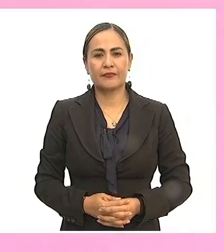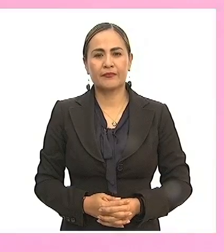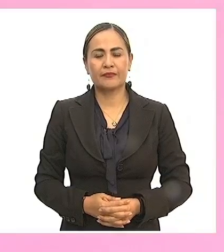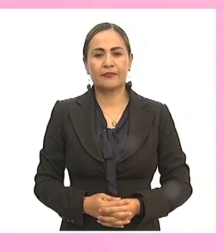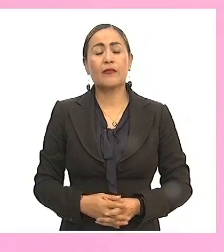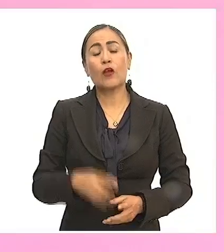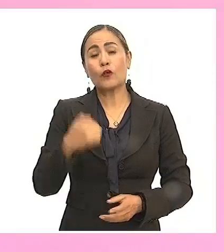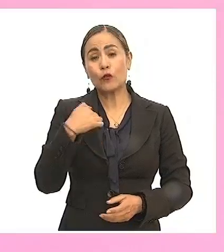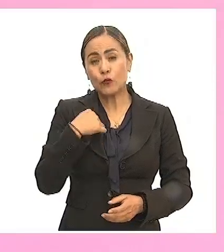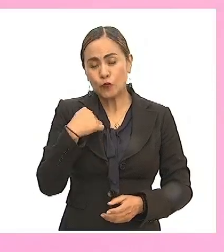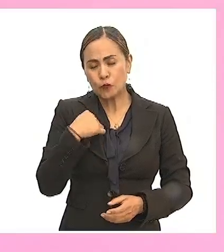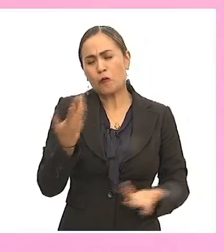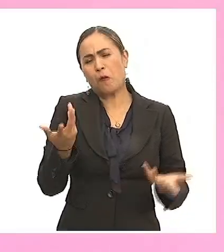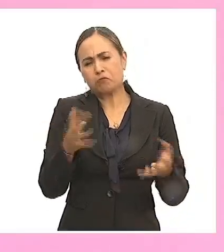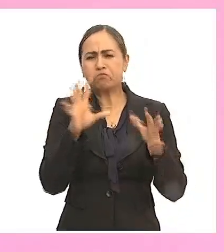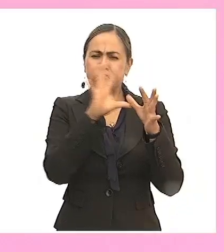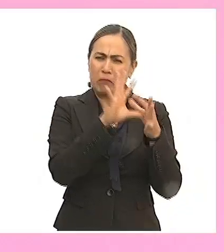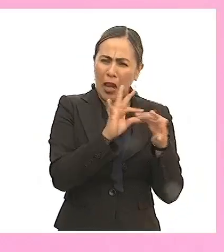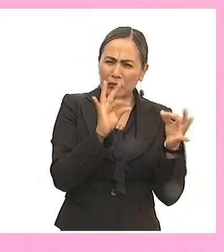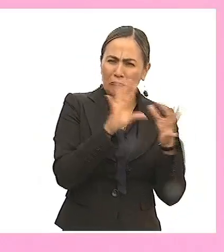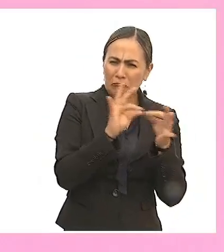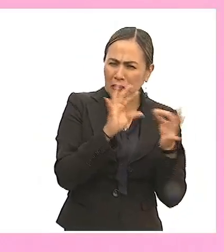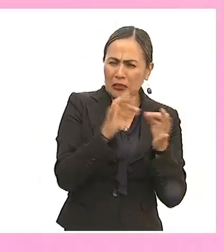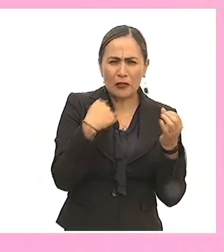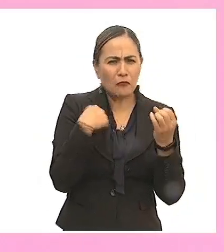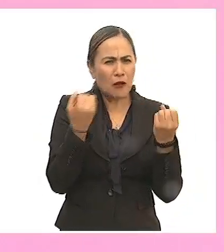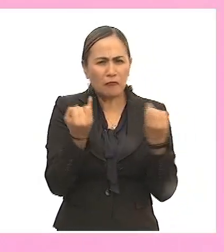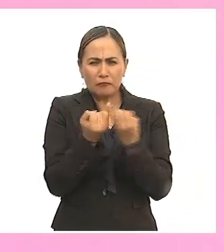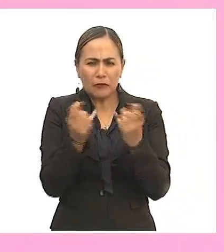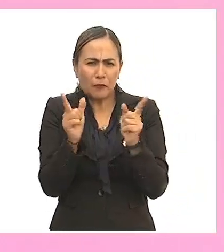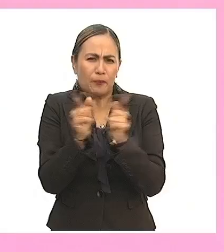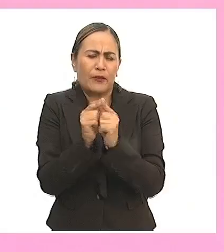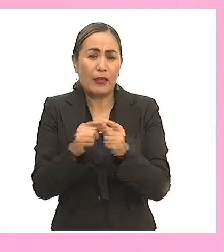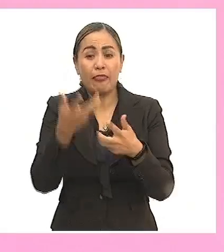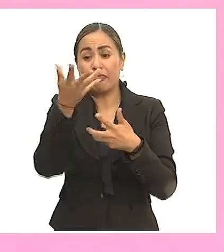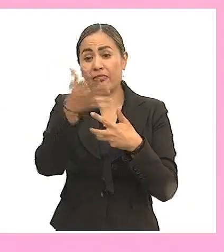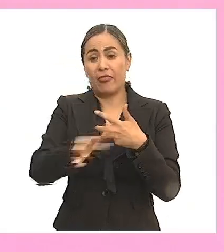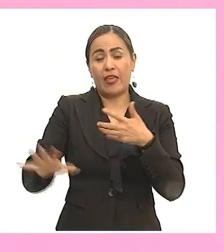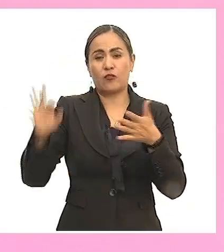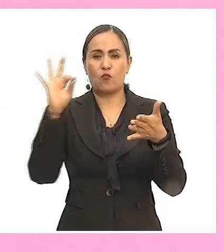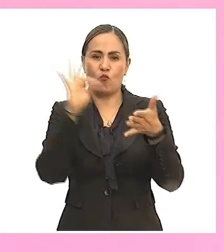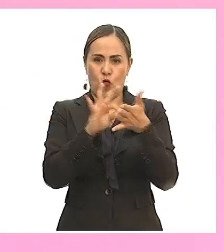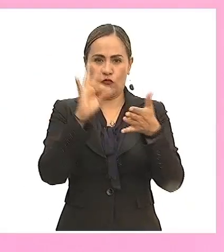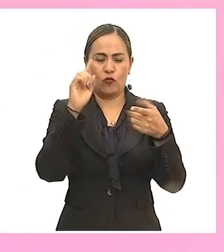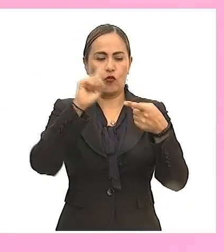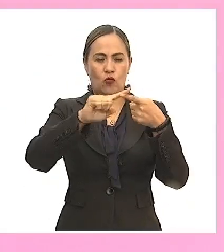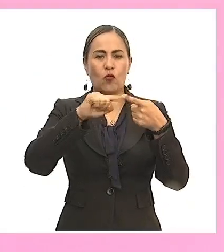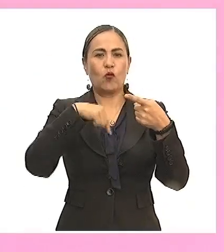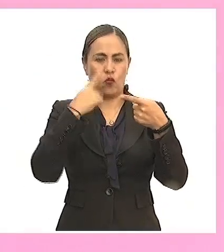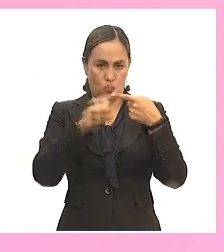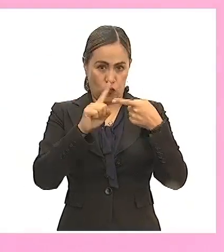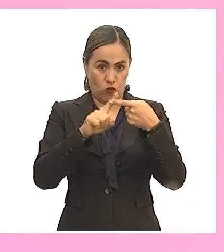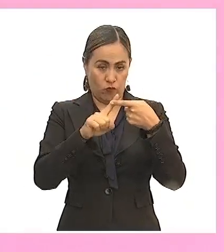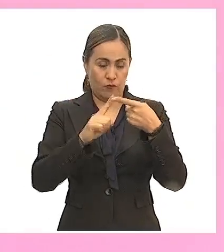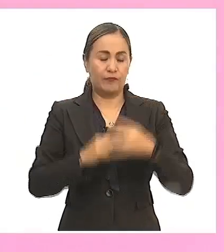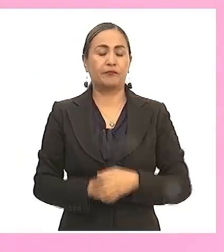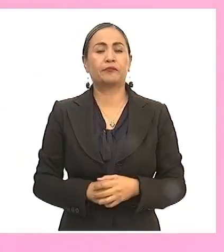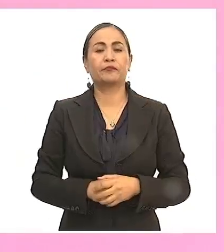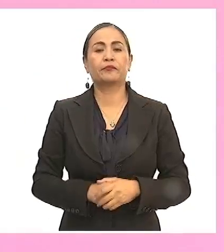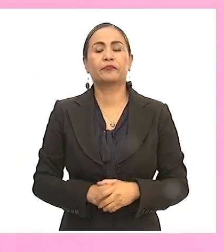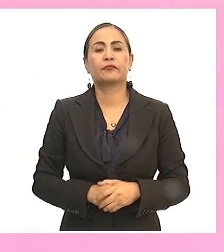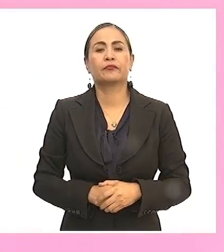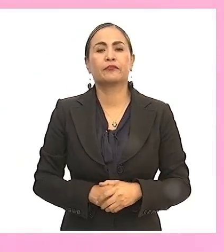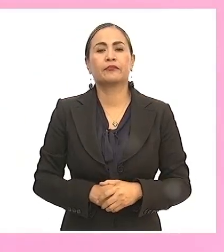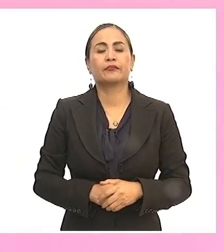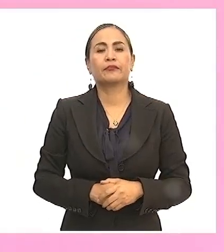Yo trataré de explicarlo de manera breve en 10 puntos. 1. Hemos logrado, como